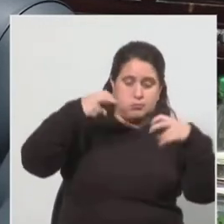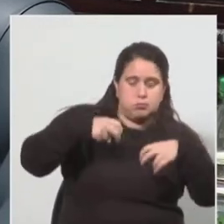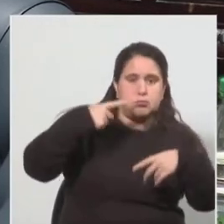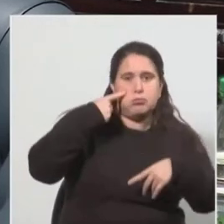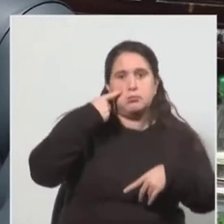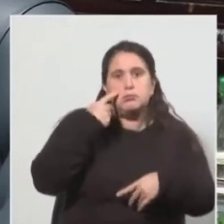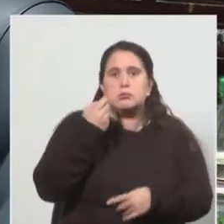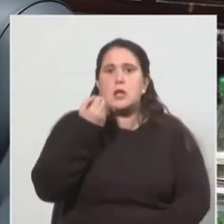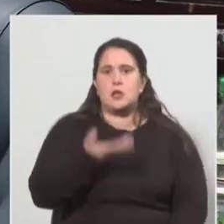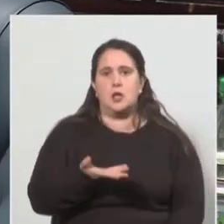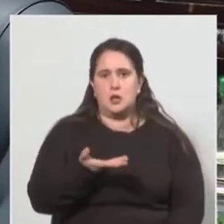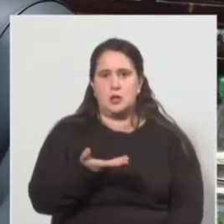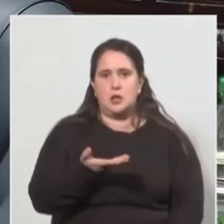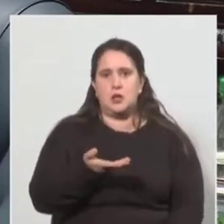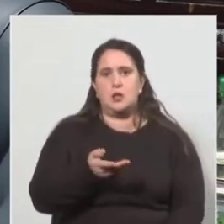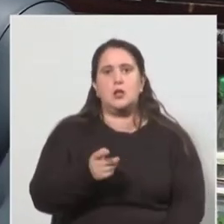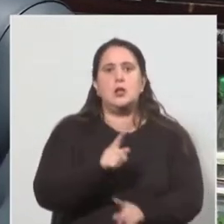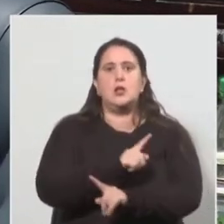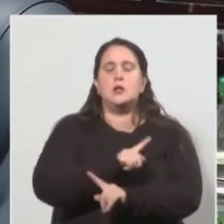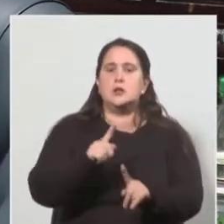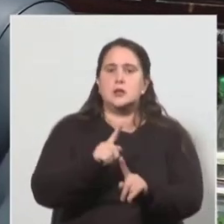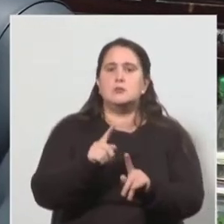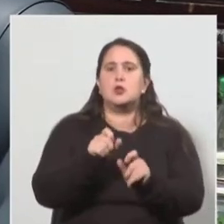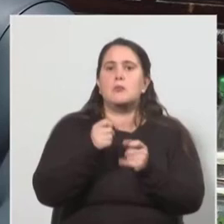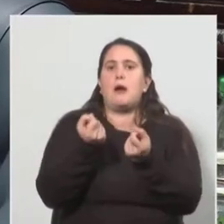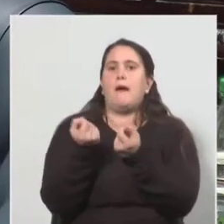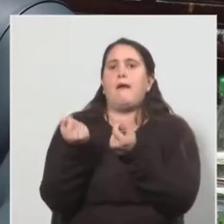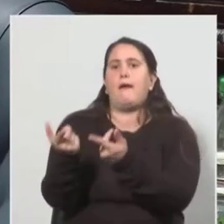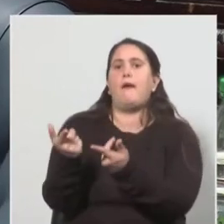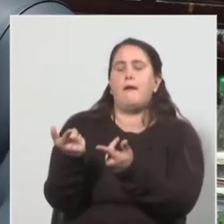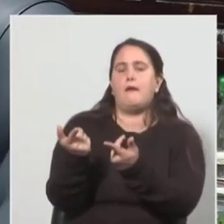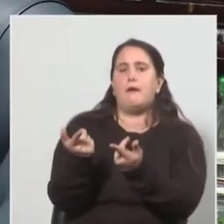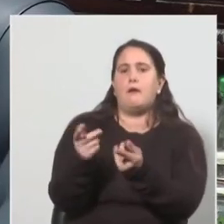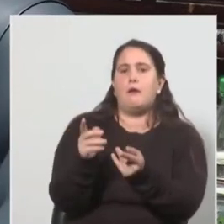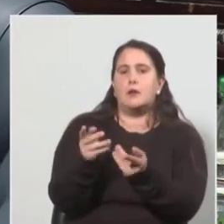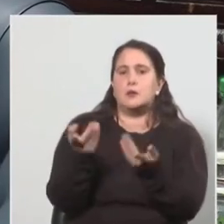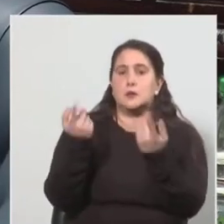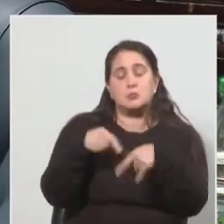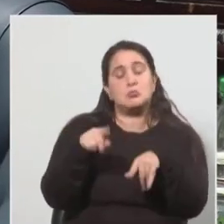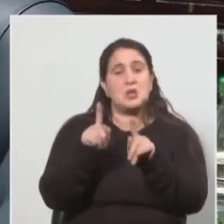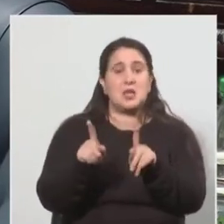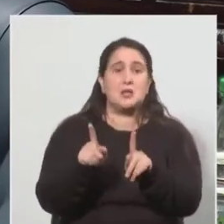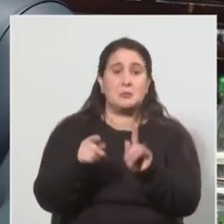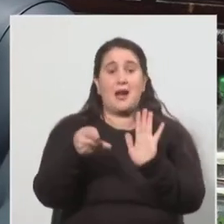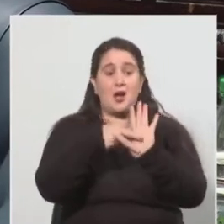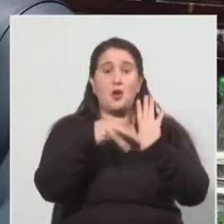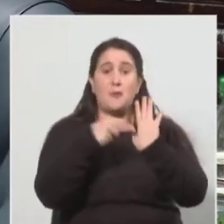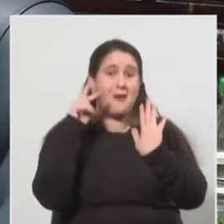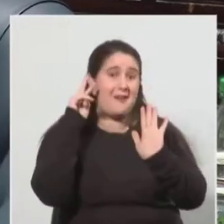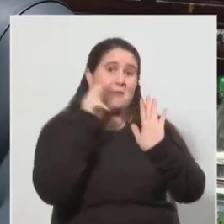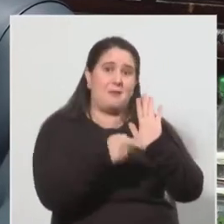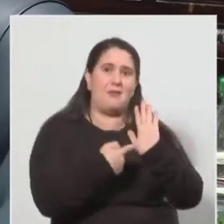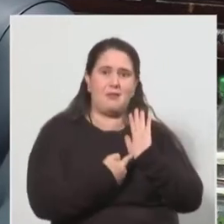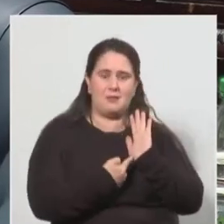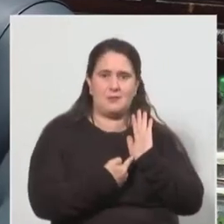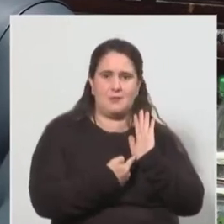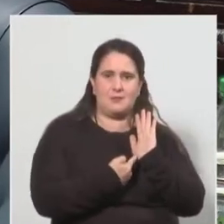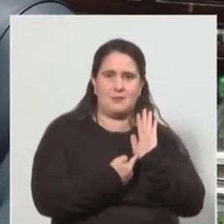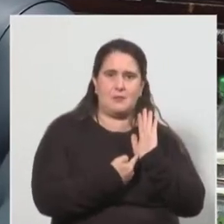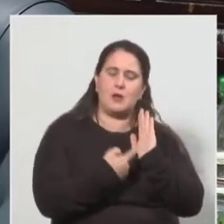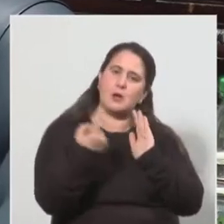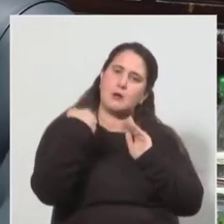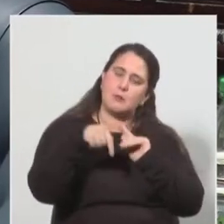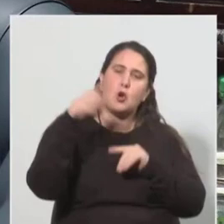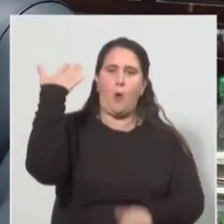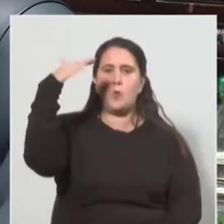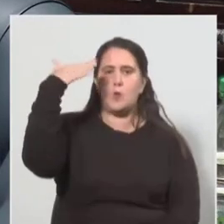evaluación, ni para condicionar su entrega, acudiendo al espíritu de la norma. En